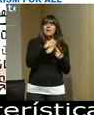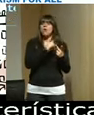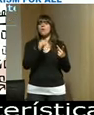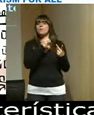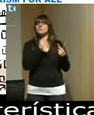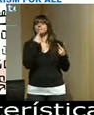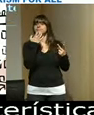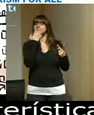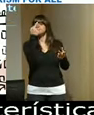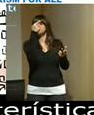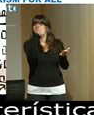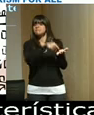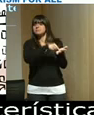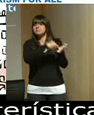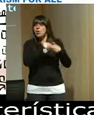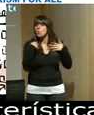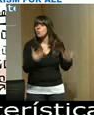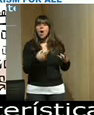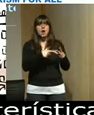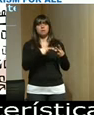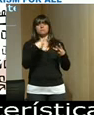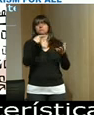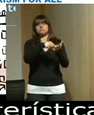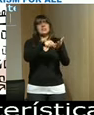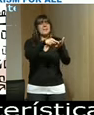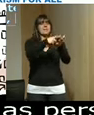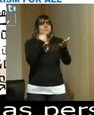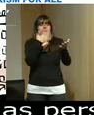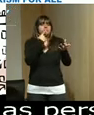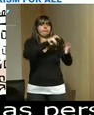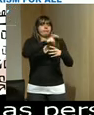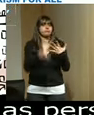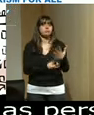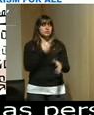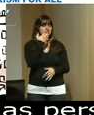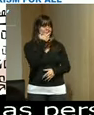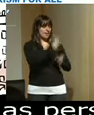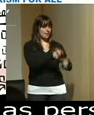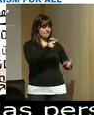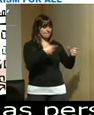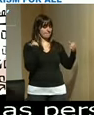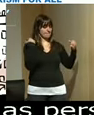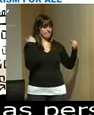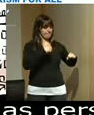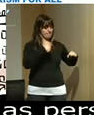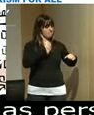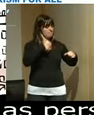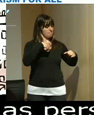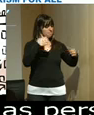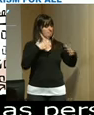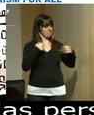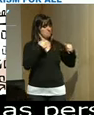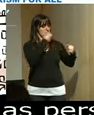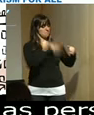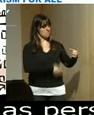influye en los hábitos y demandas de bienes. En el caso de las personas que envejecen con buena salud, son ellos mismos los demandantes de bienes y servicios. Por el